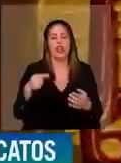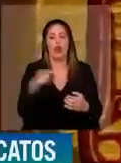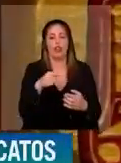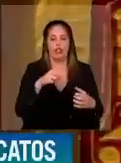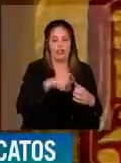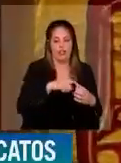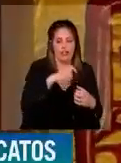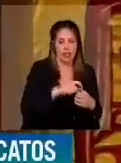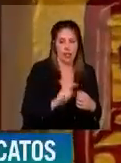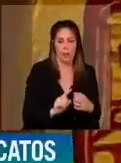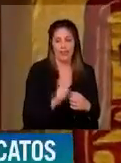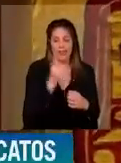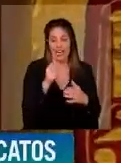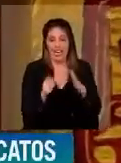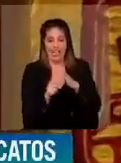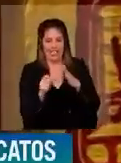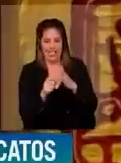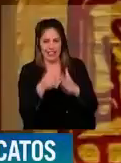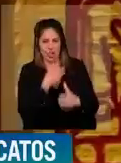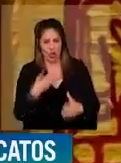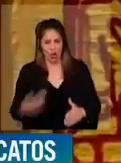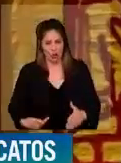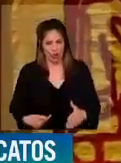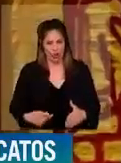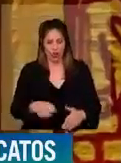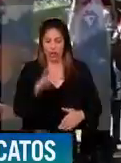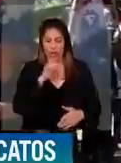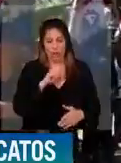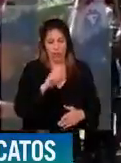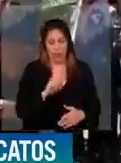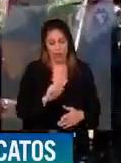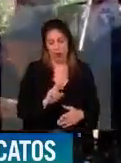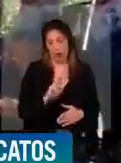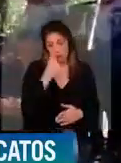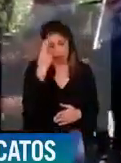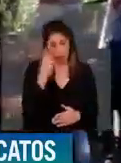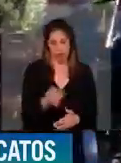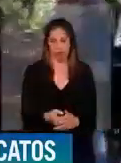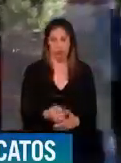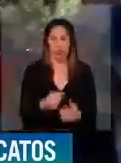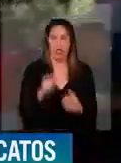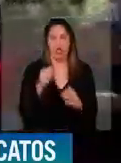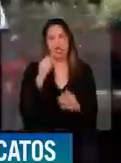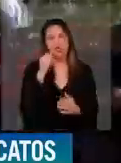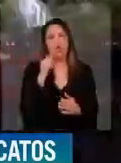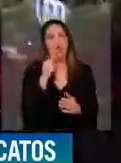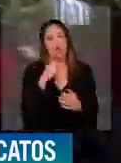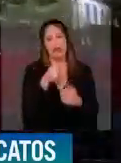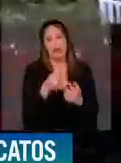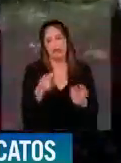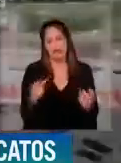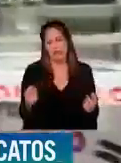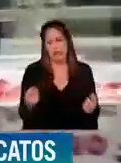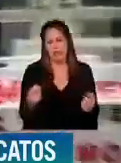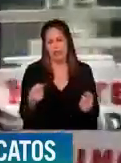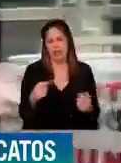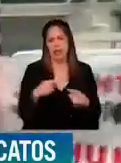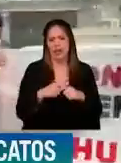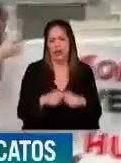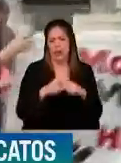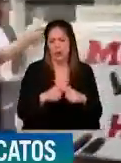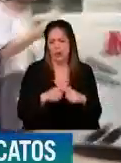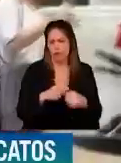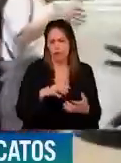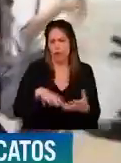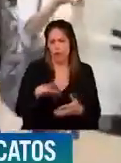principales líderes del gobierno están faltando a la verdad a los uruguayos. Enumera los índices de conflictividad a lo largo de los